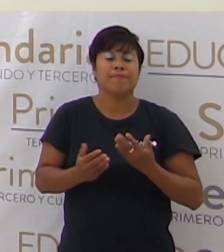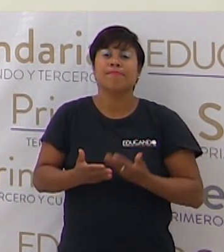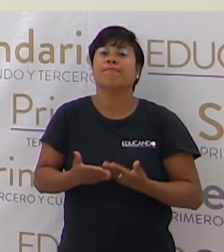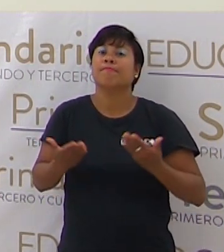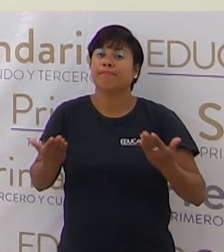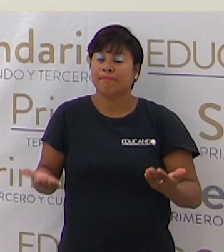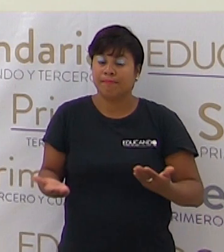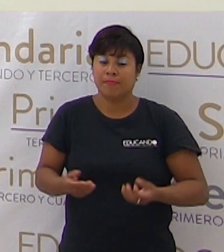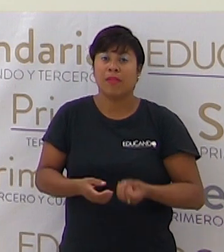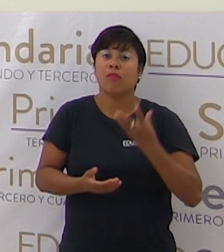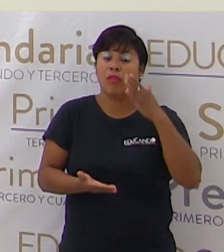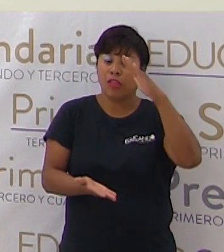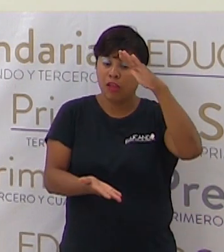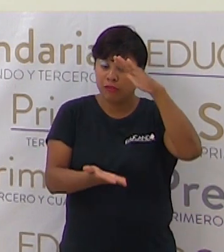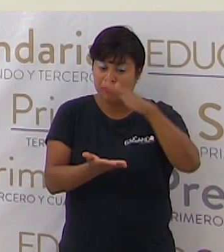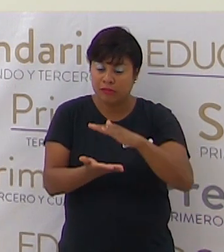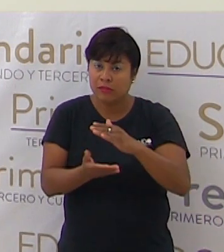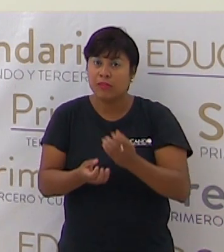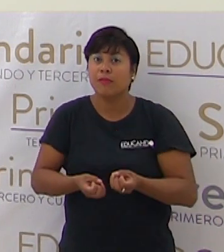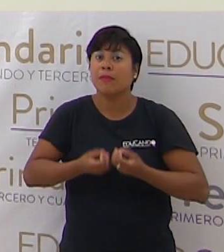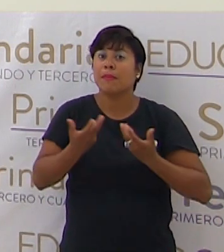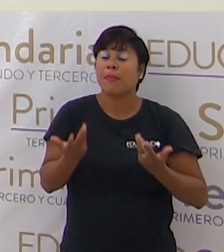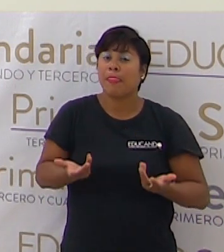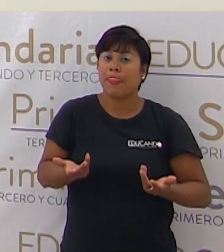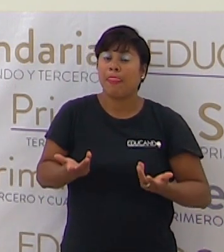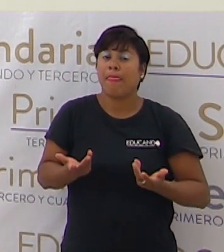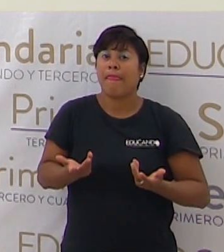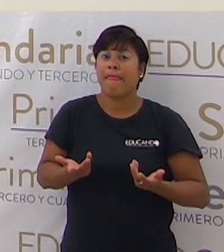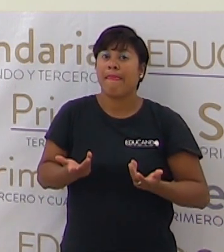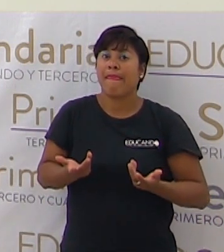Ahora, ¿cuántas chiquitas obtendré?